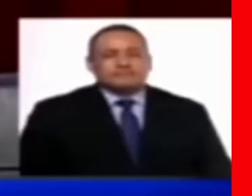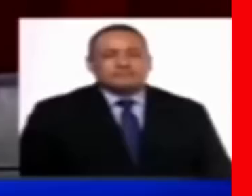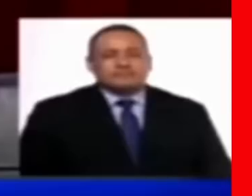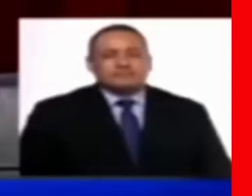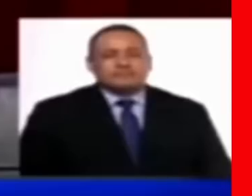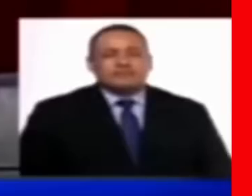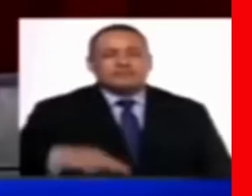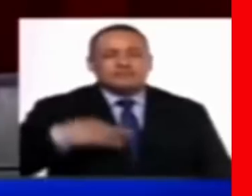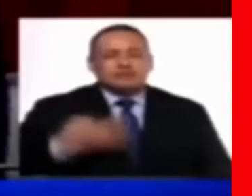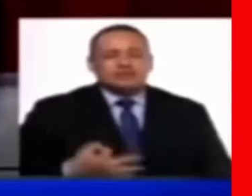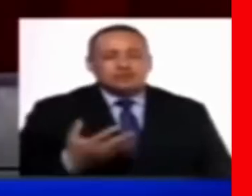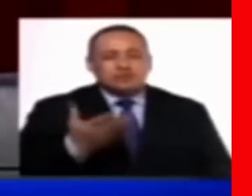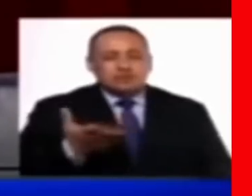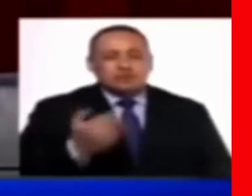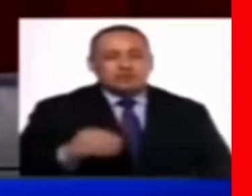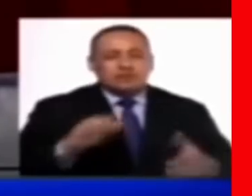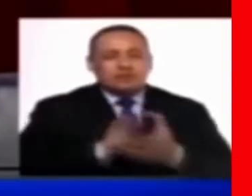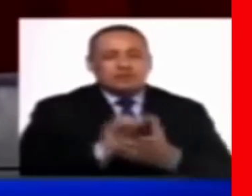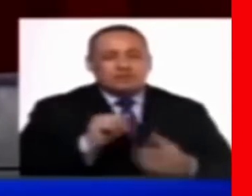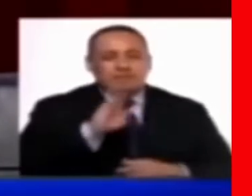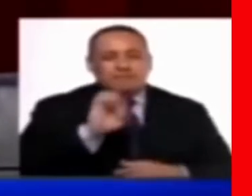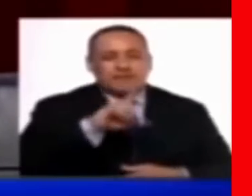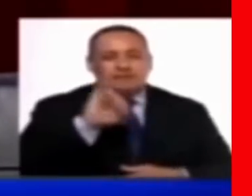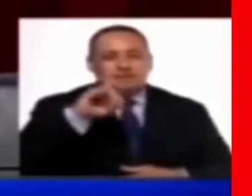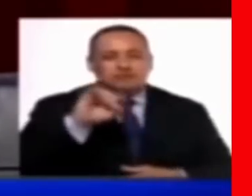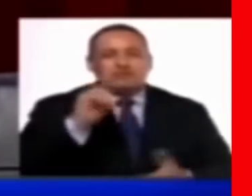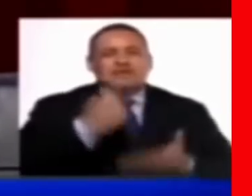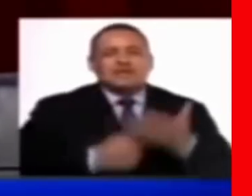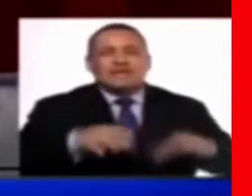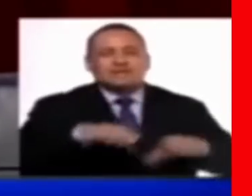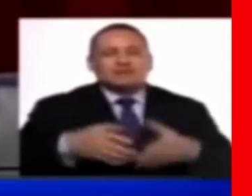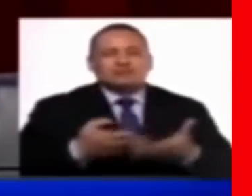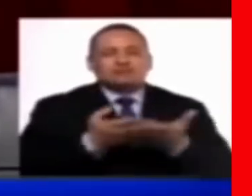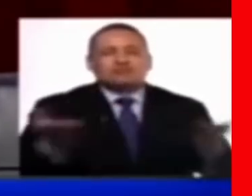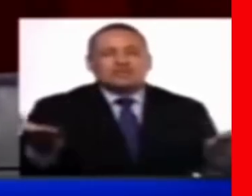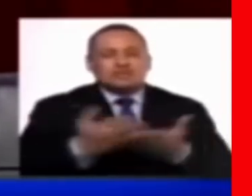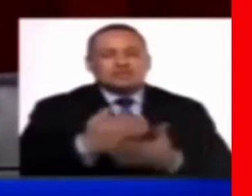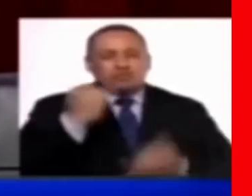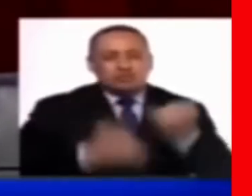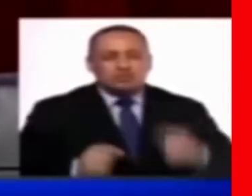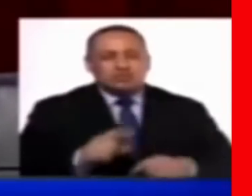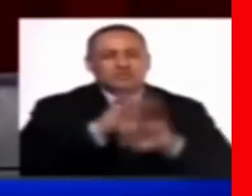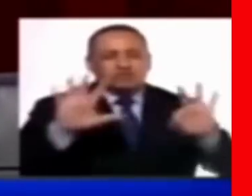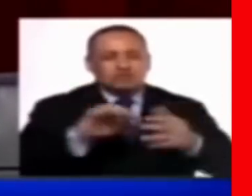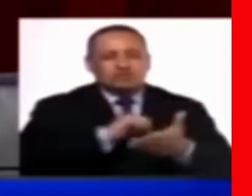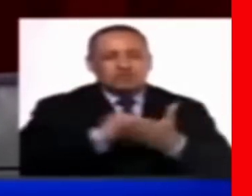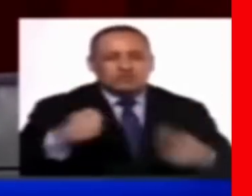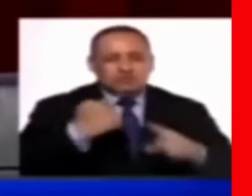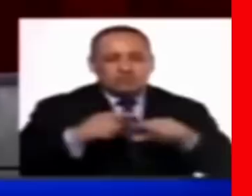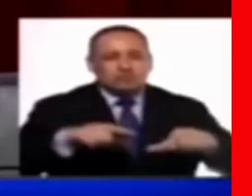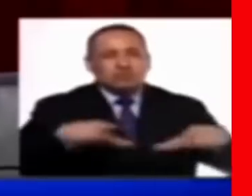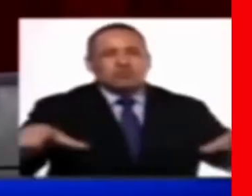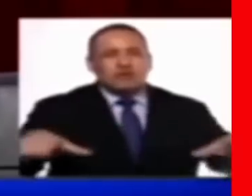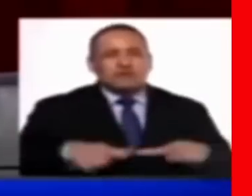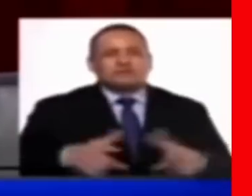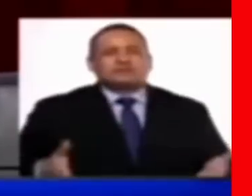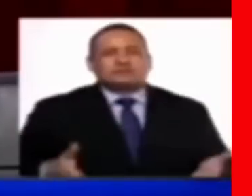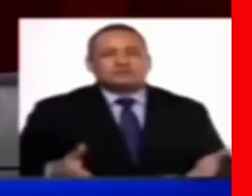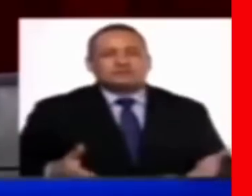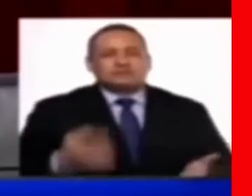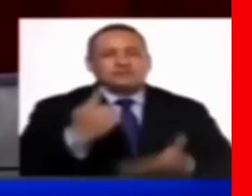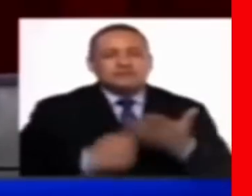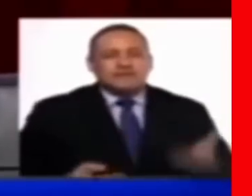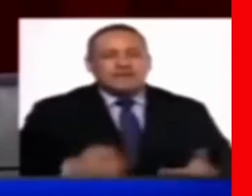y señor colega Bellido, ¿qué han hecho ustedes en estos últimos 18 meses por sus zonas? ¿Qué